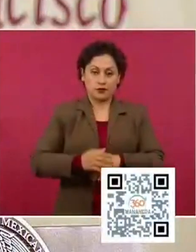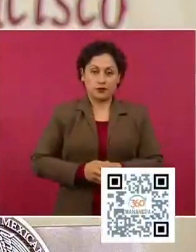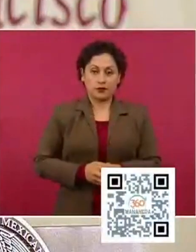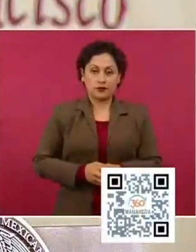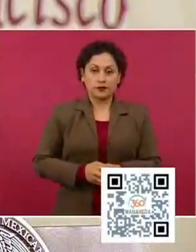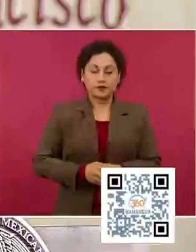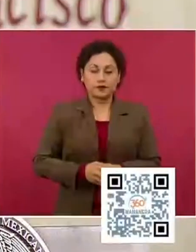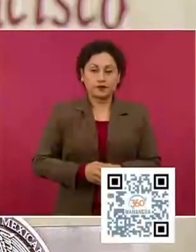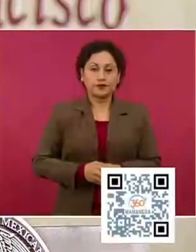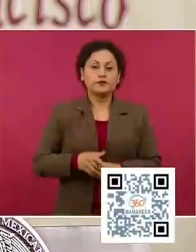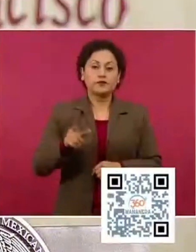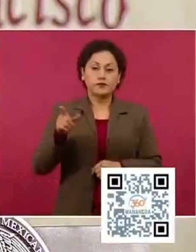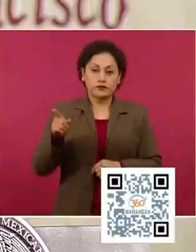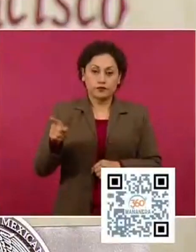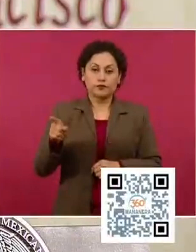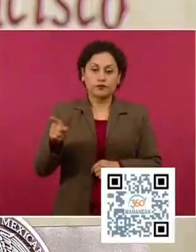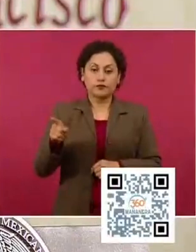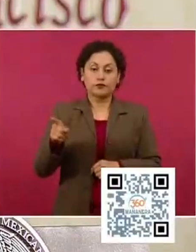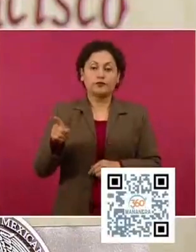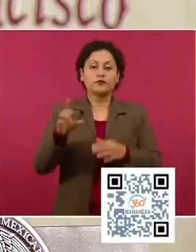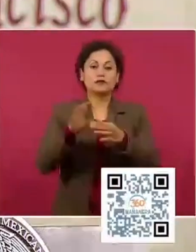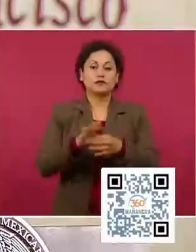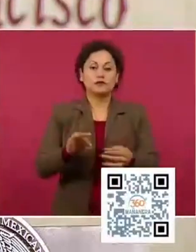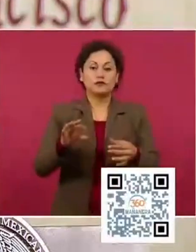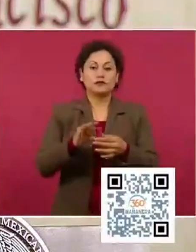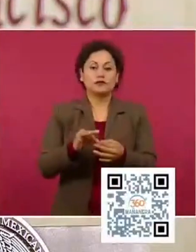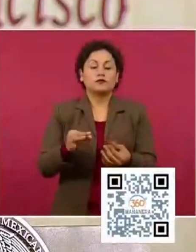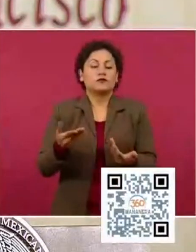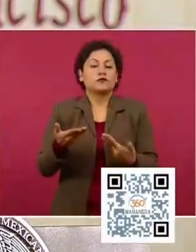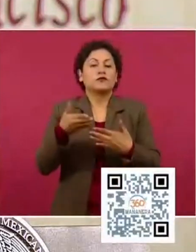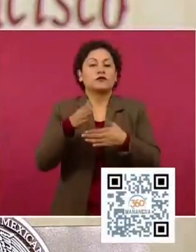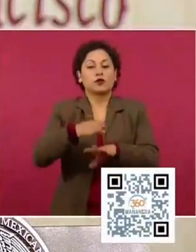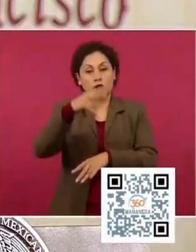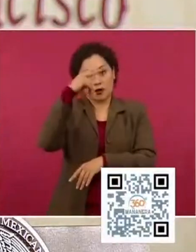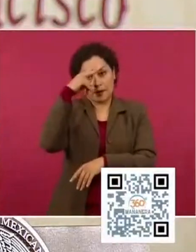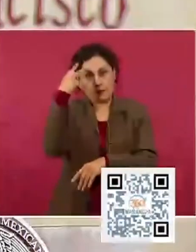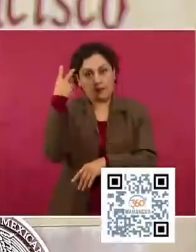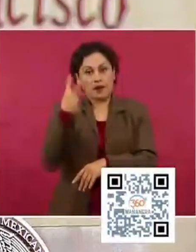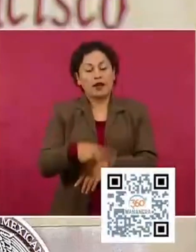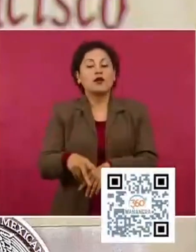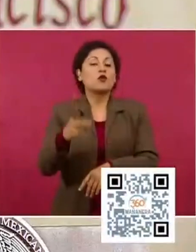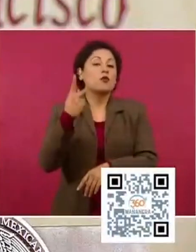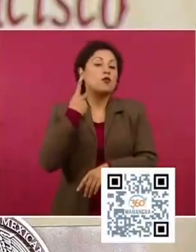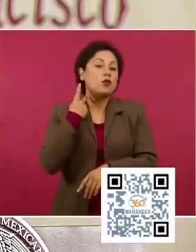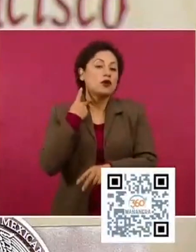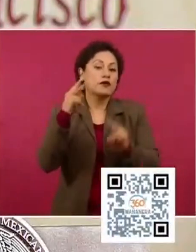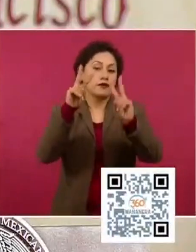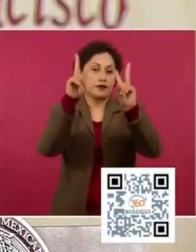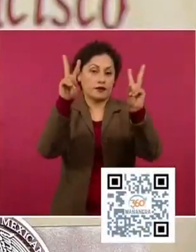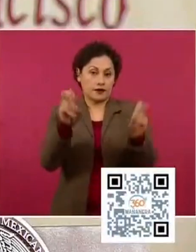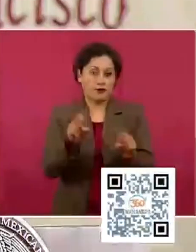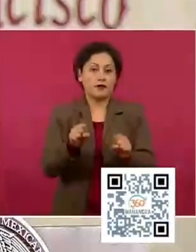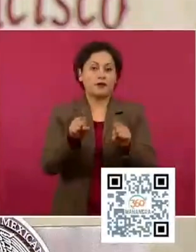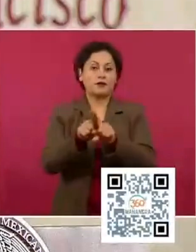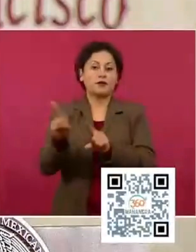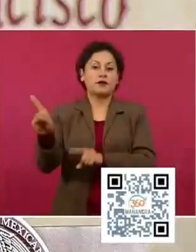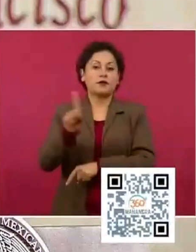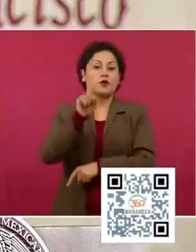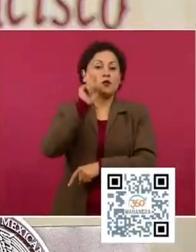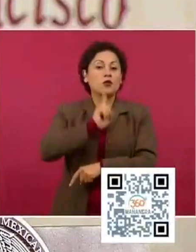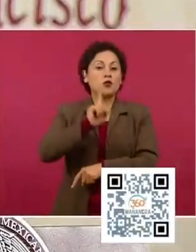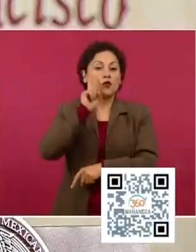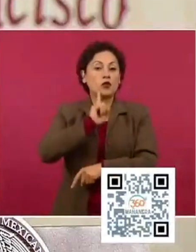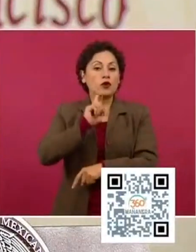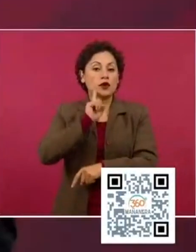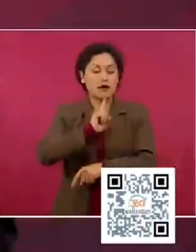los comentarios de Cuál es la política de las acciones que México está llevando a cabo y también va a participar la directora general de amexida agencia